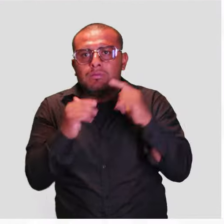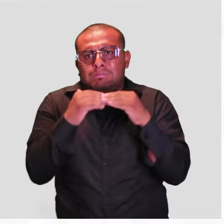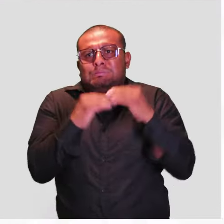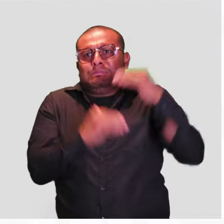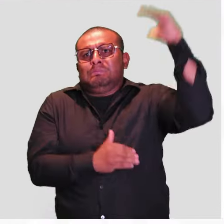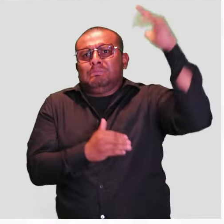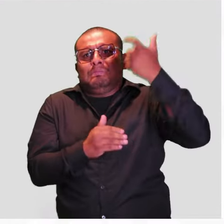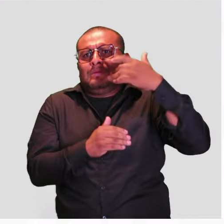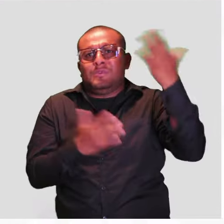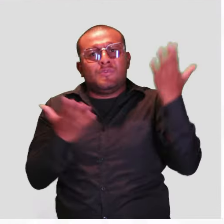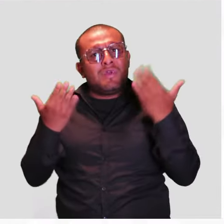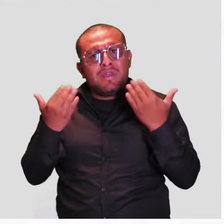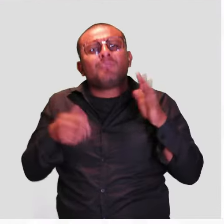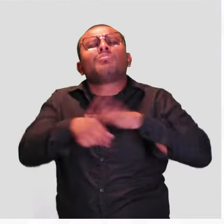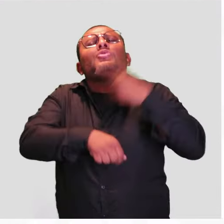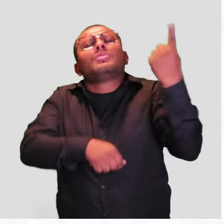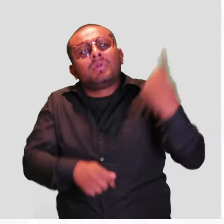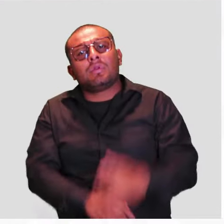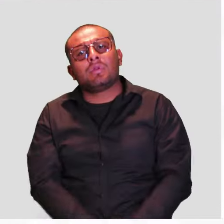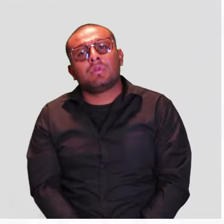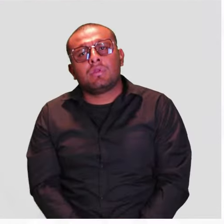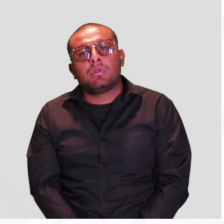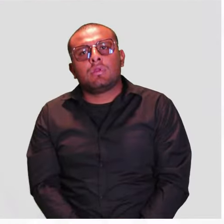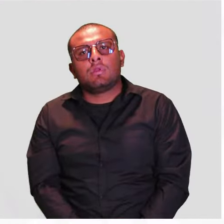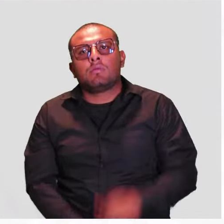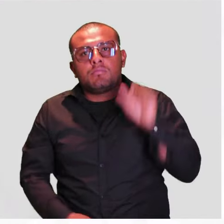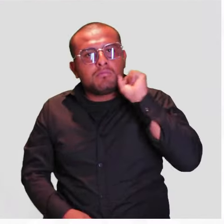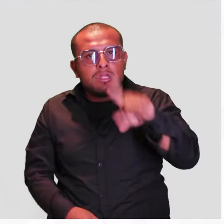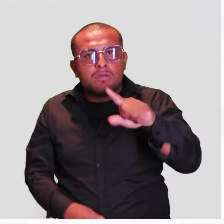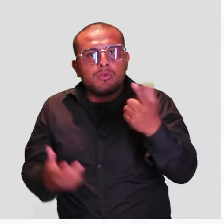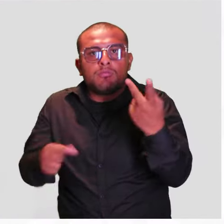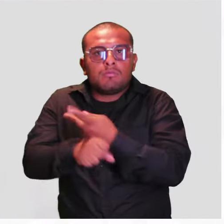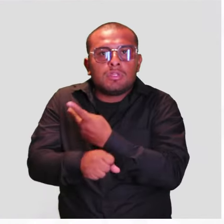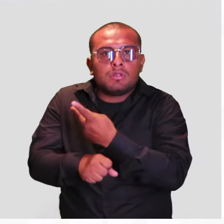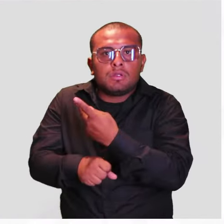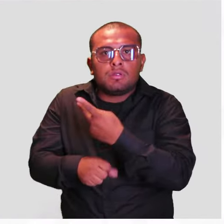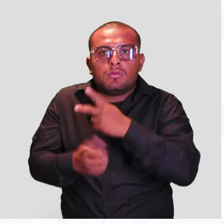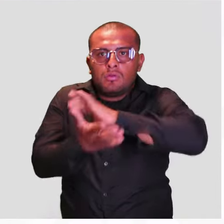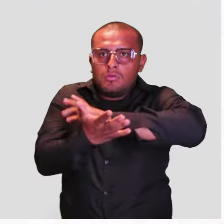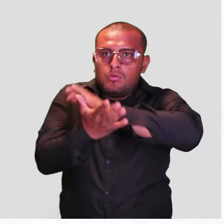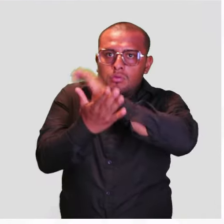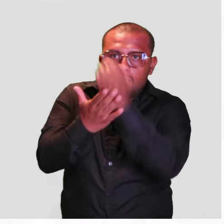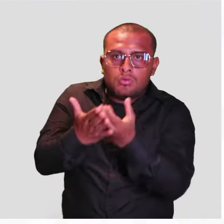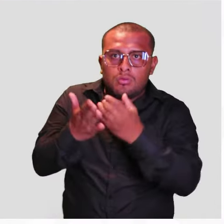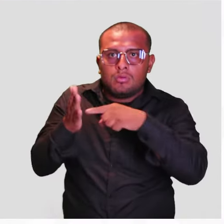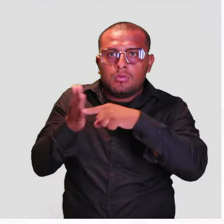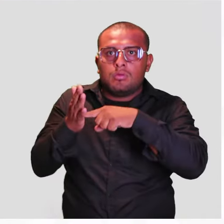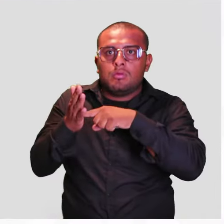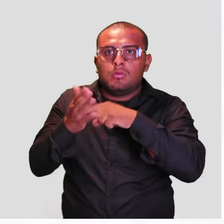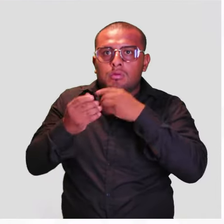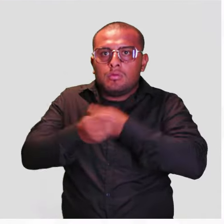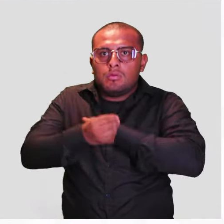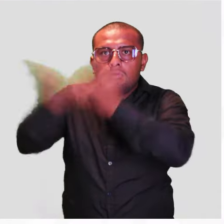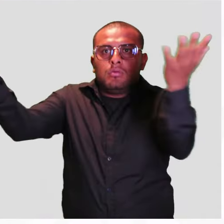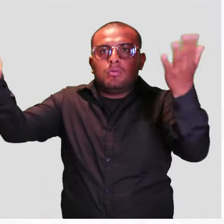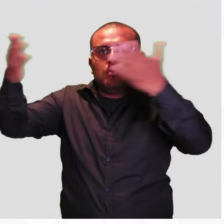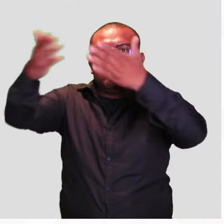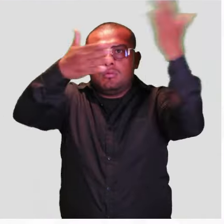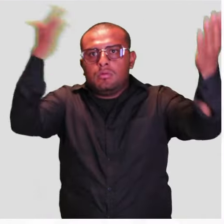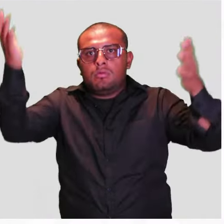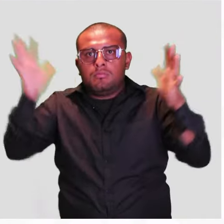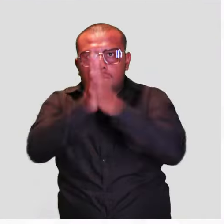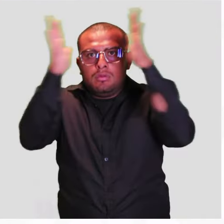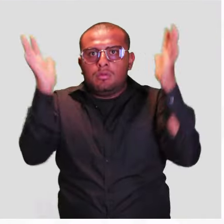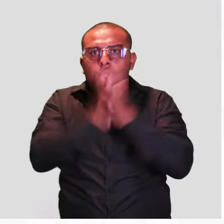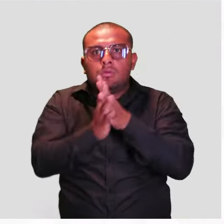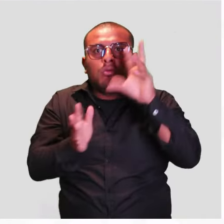Contratos de invitación restringida y adjudicaciones directas sin justificar. Contratos millonarios